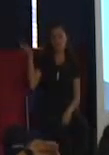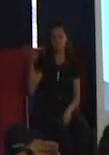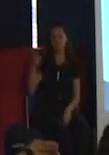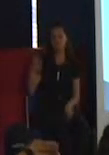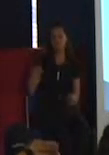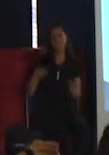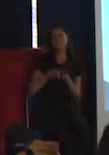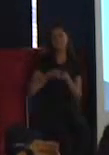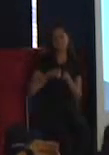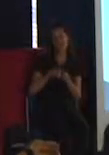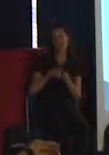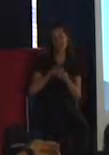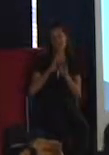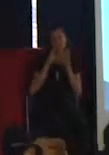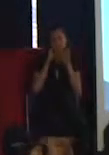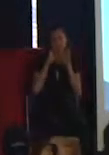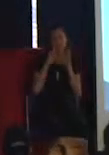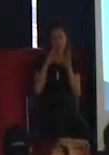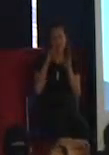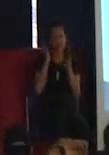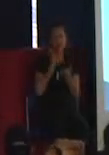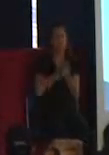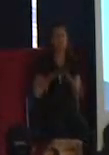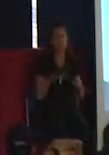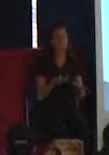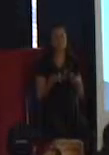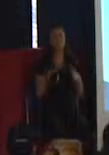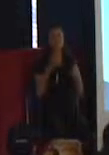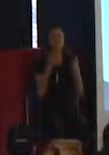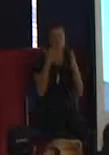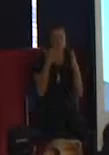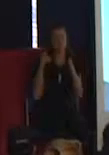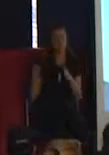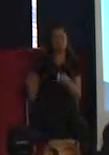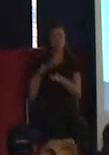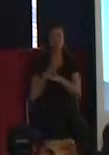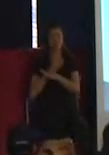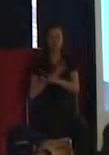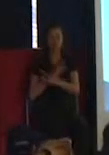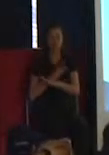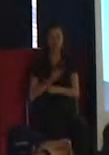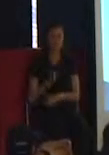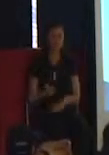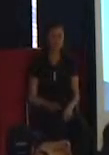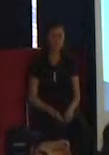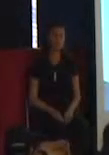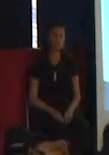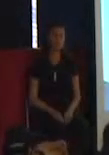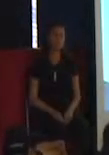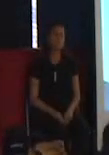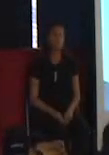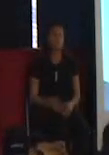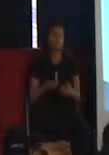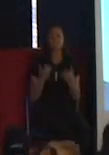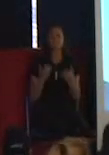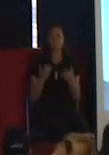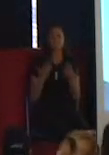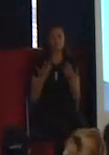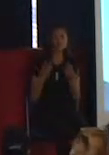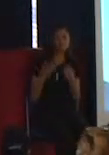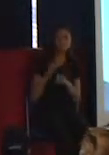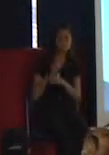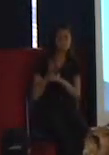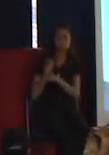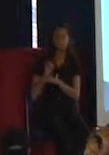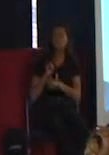nos ponen en funcionamiento cada una de esas instituciones, ¿sí? Hasta el momento, pues ninguna institución se ha quedado